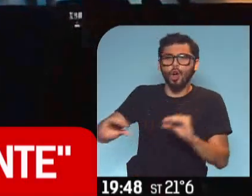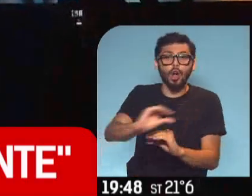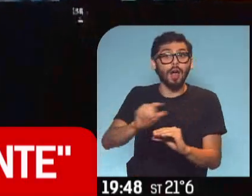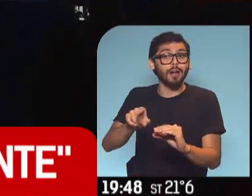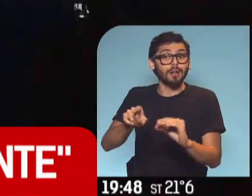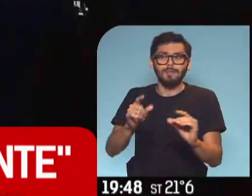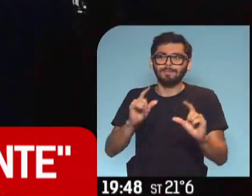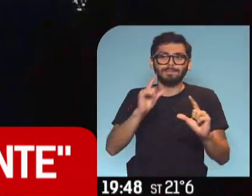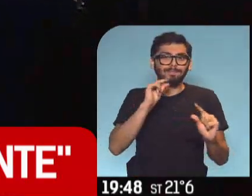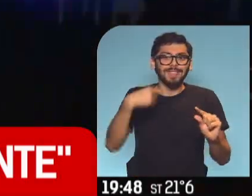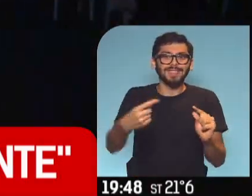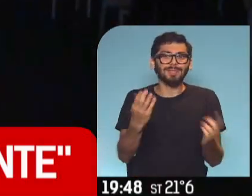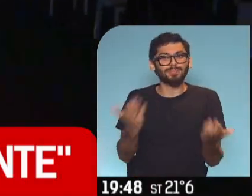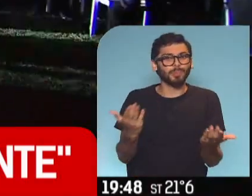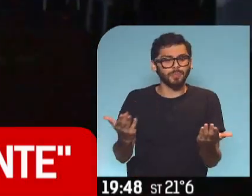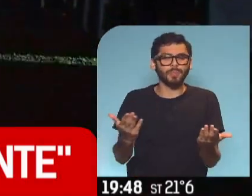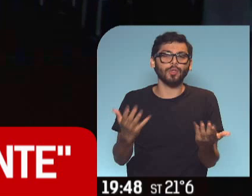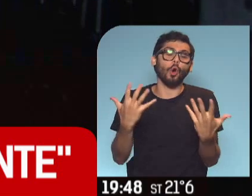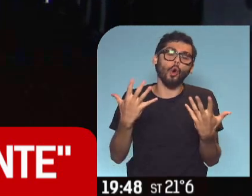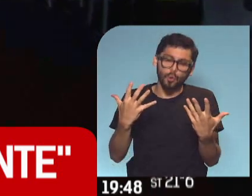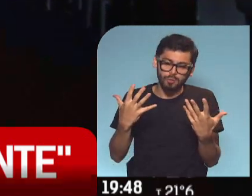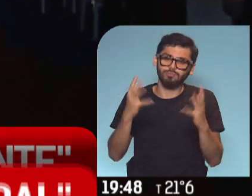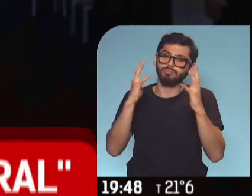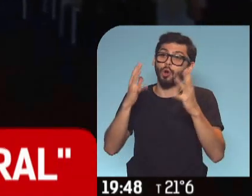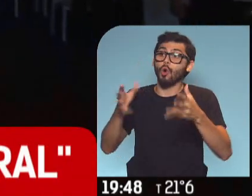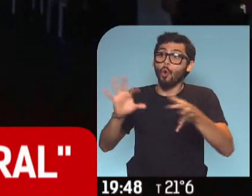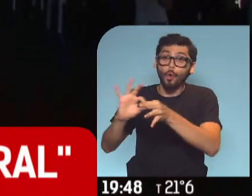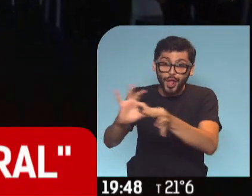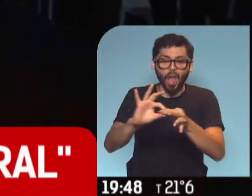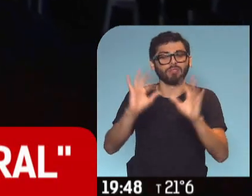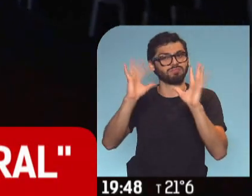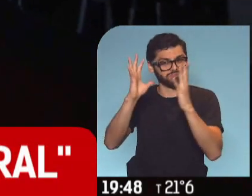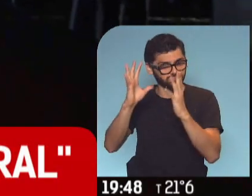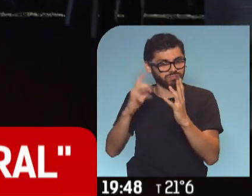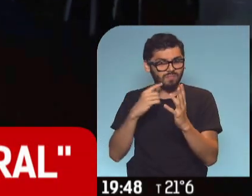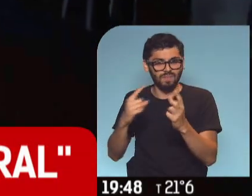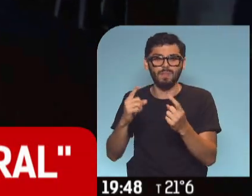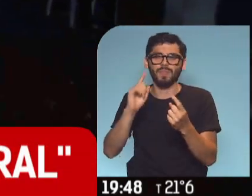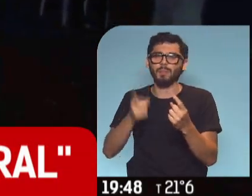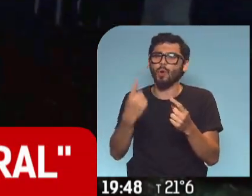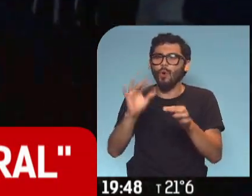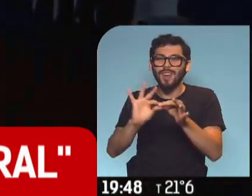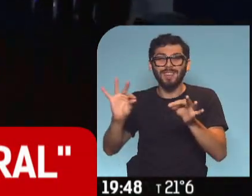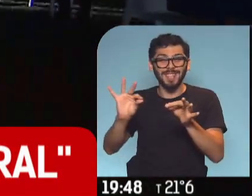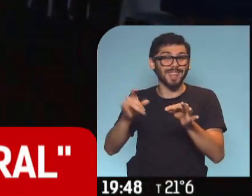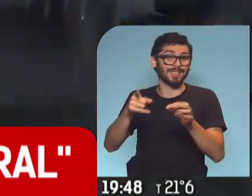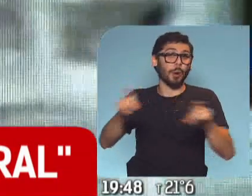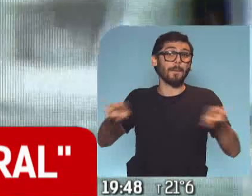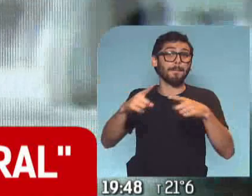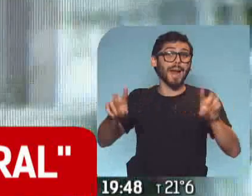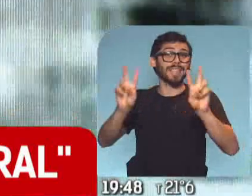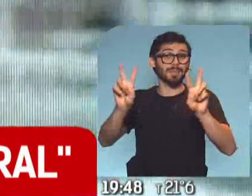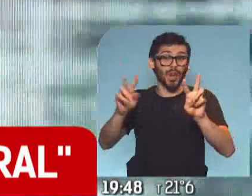Hubo lógicamente una celebración de la unidad, destacó cómo, de hecho se agarró de una frase de la marcha peronista